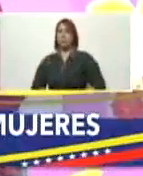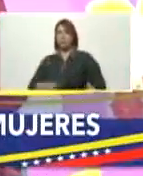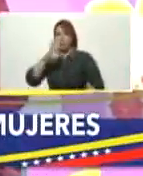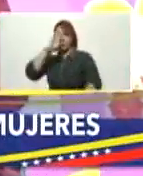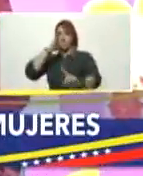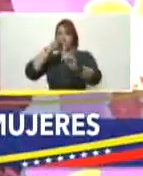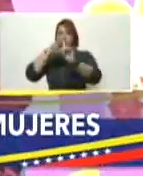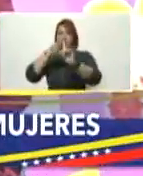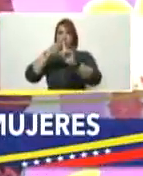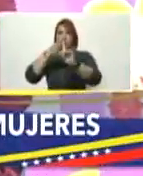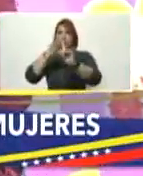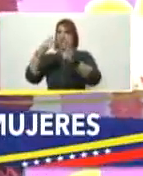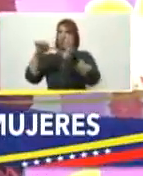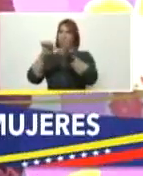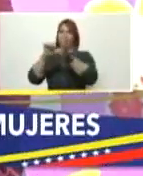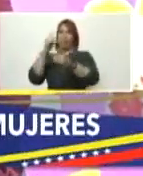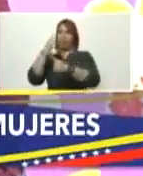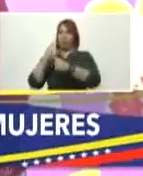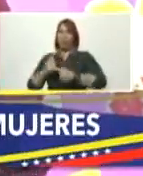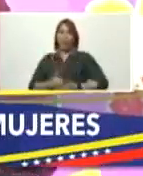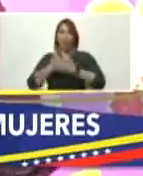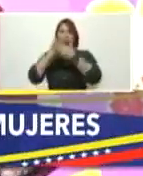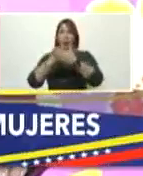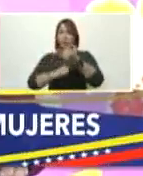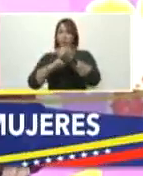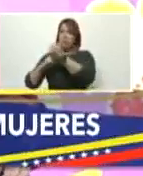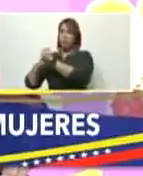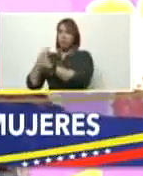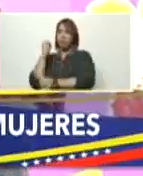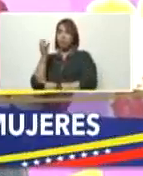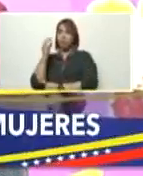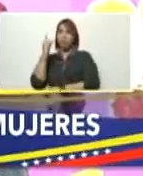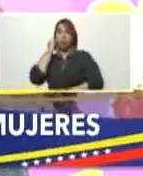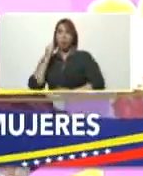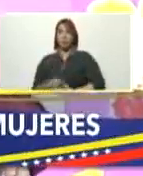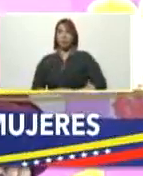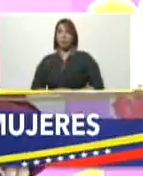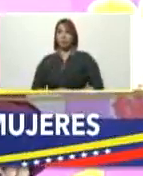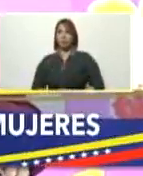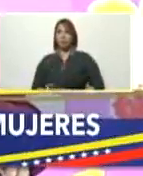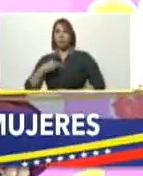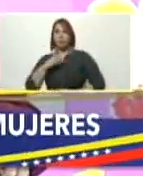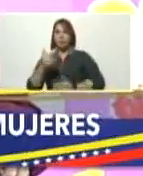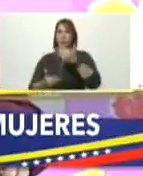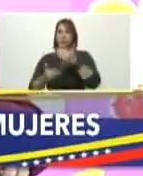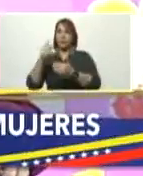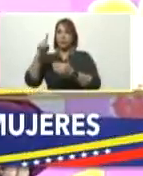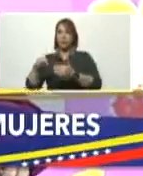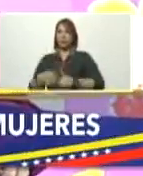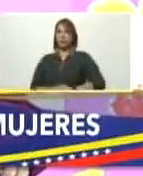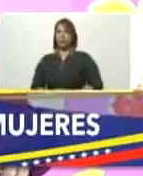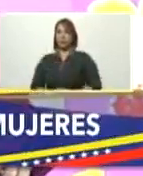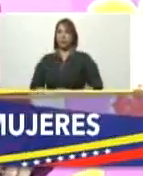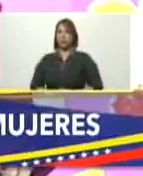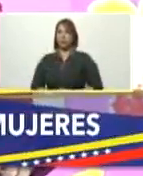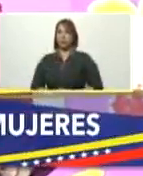de hacia dónde debe ayudar a empujar este Congreso de las Mujeres. Estamos en proceso, presidente,